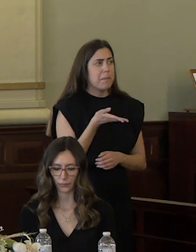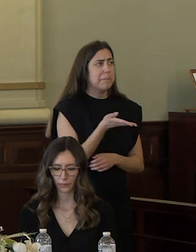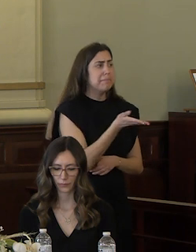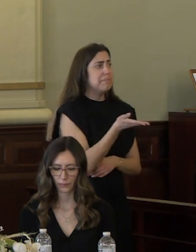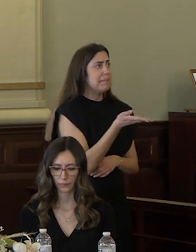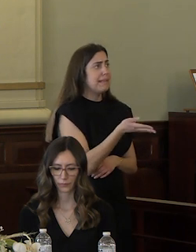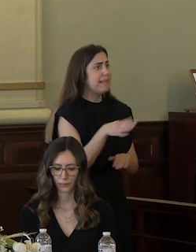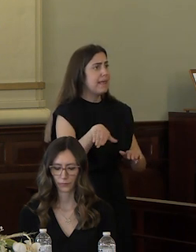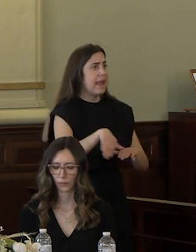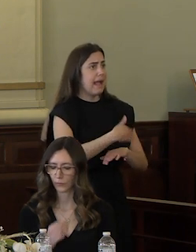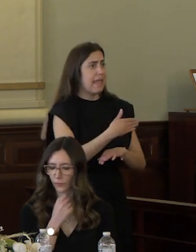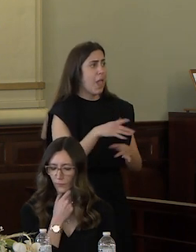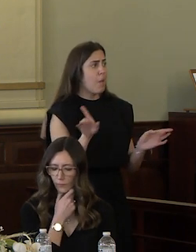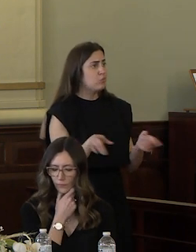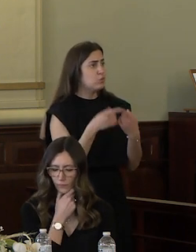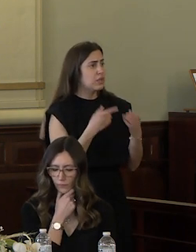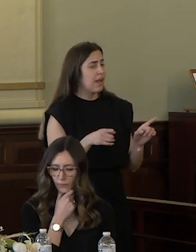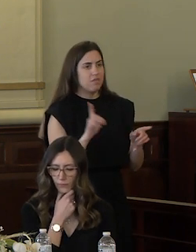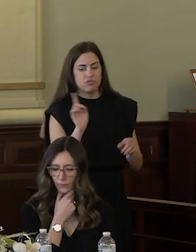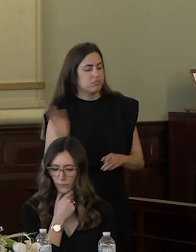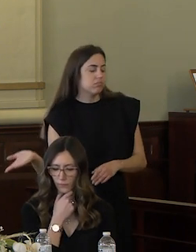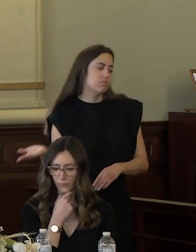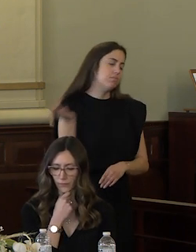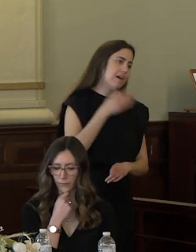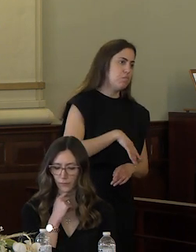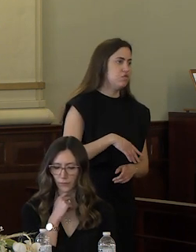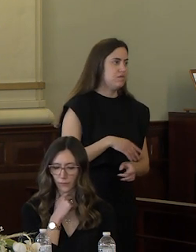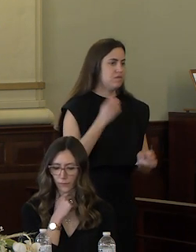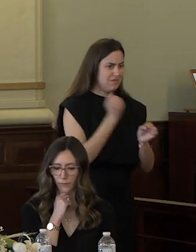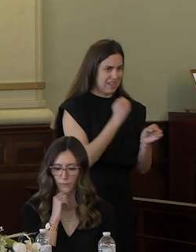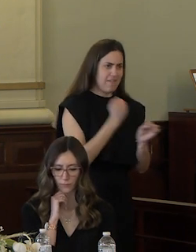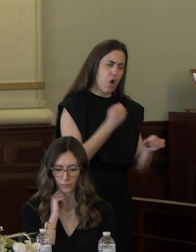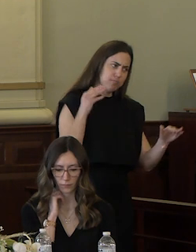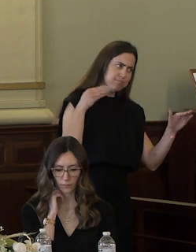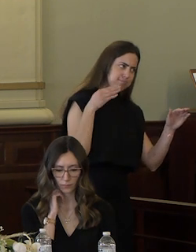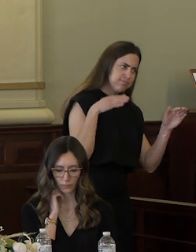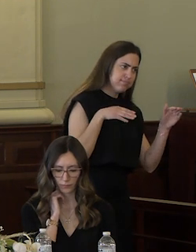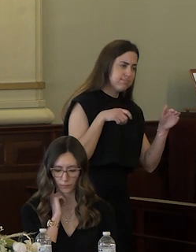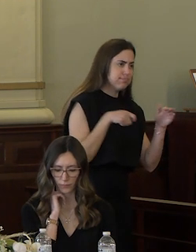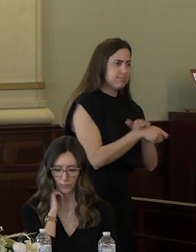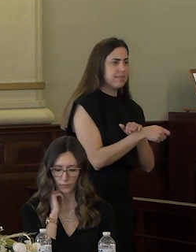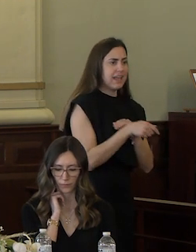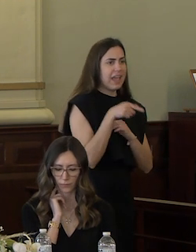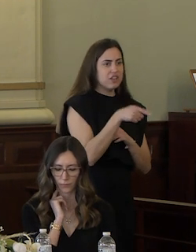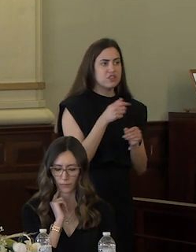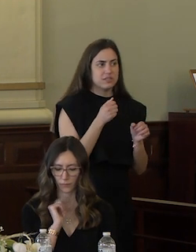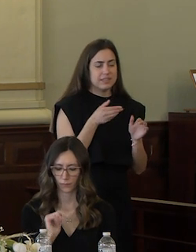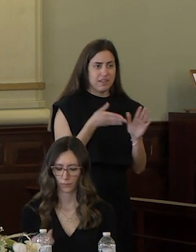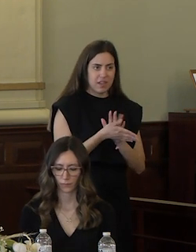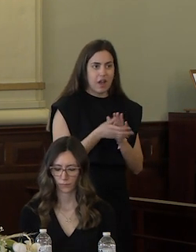pedir limosna en la calle con la música, a la dignidad que da el trabajo. Eso es dar oportunidades a la